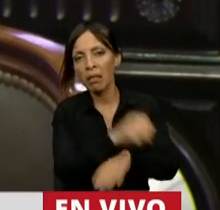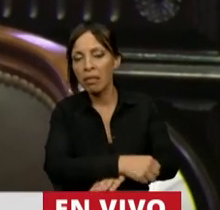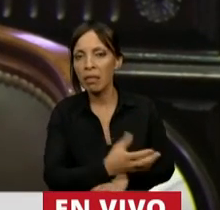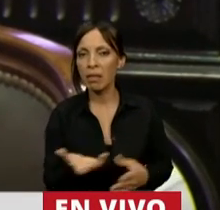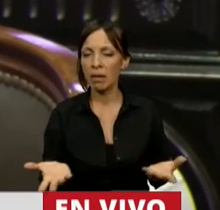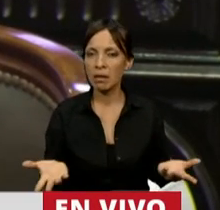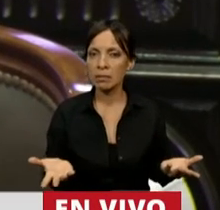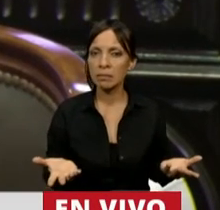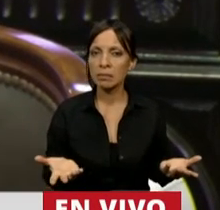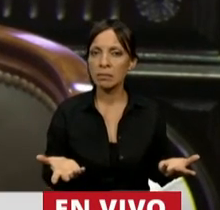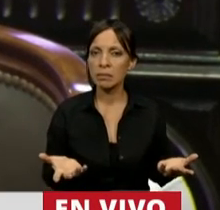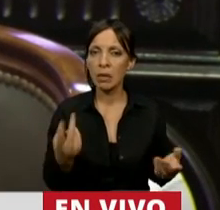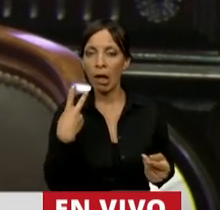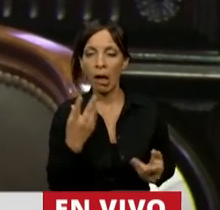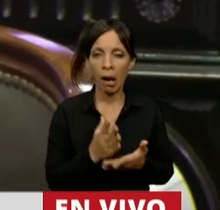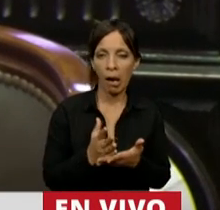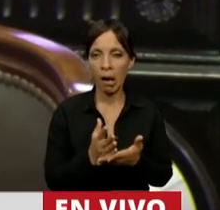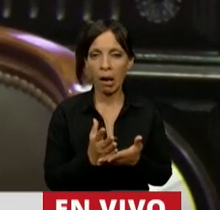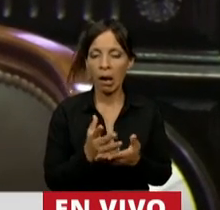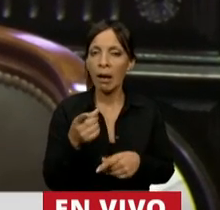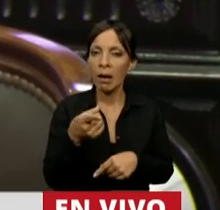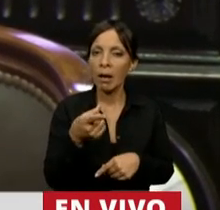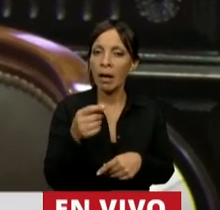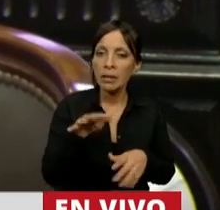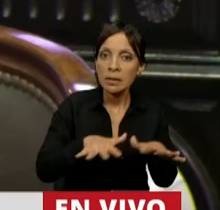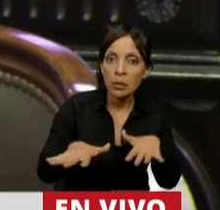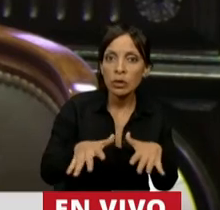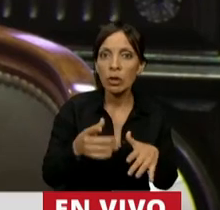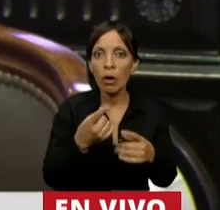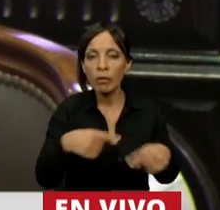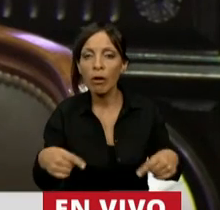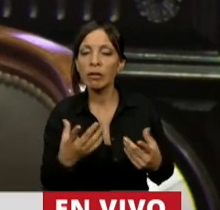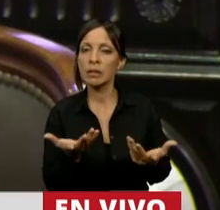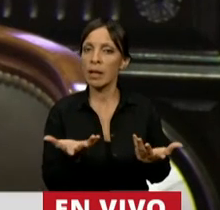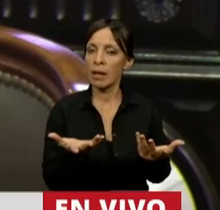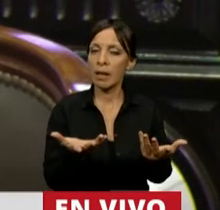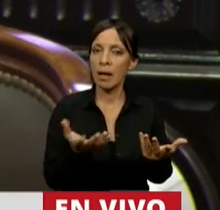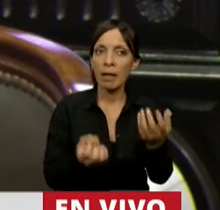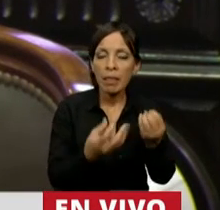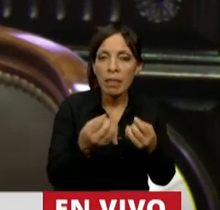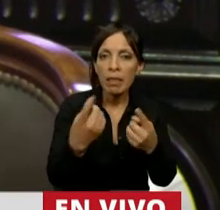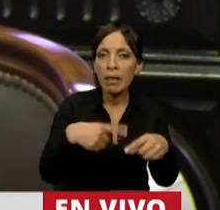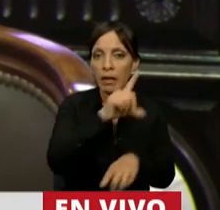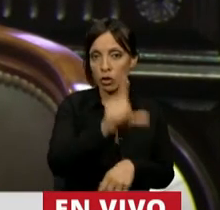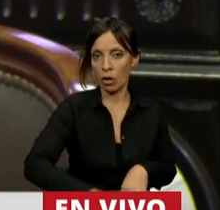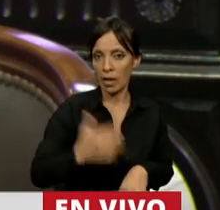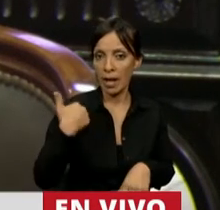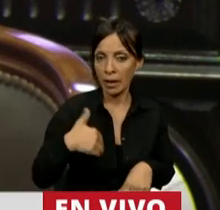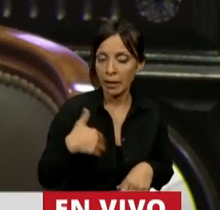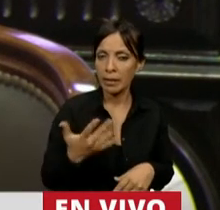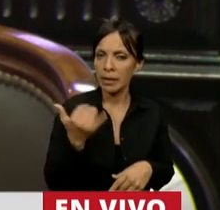lado, con ser ambivalente ante las situaciones que van ocurriendo en los distintos lugares del territorio